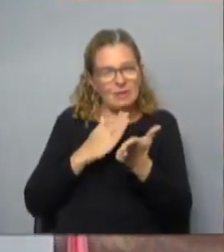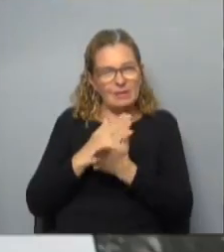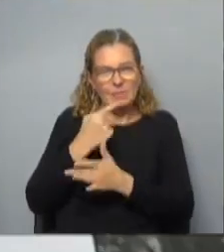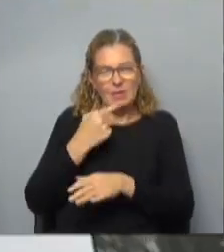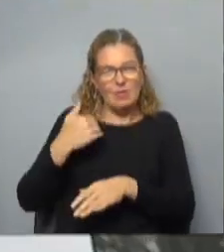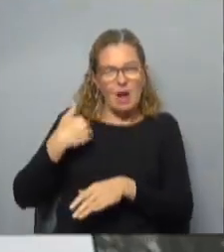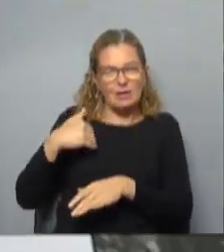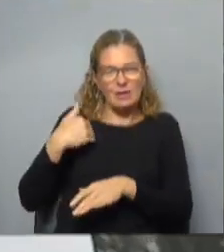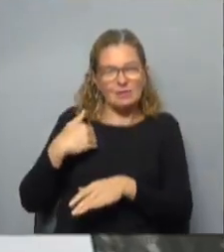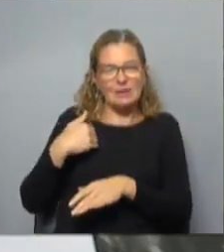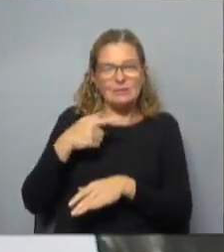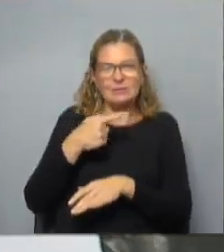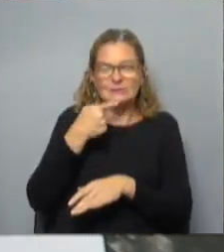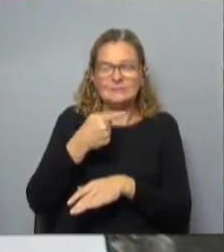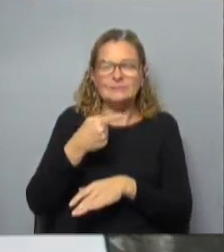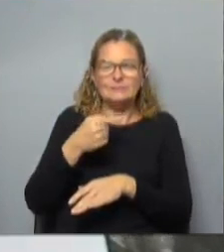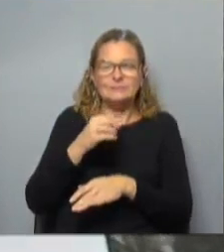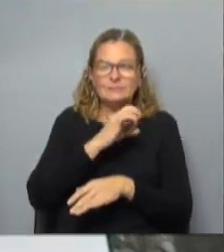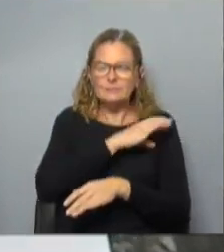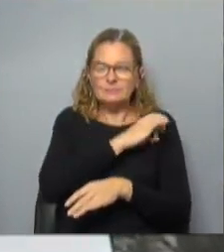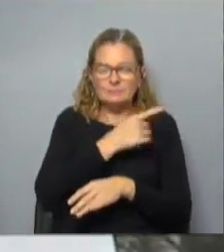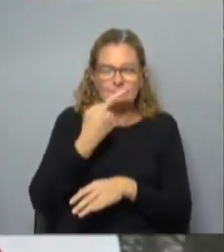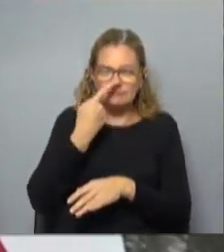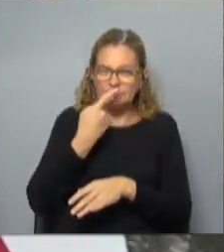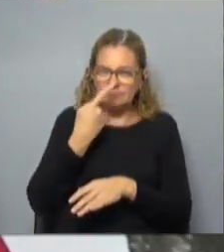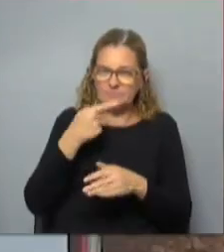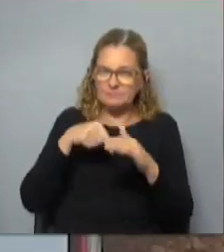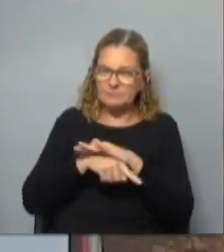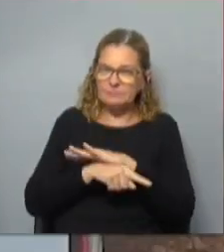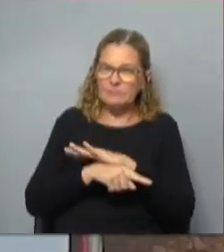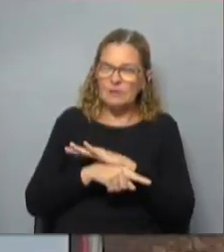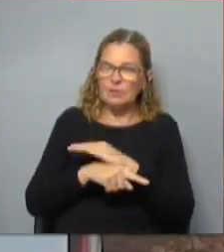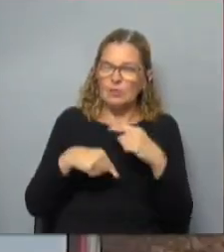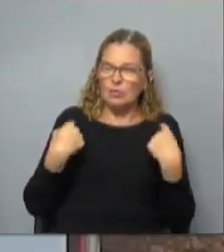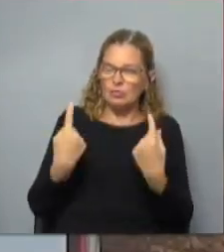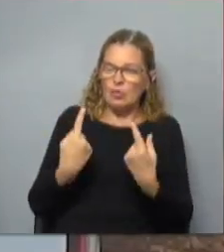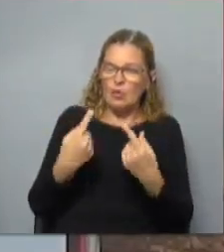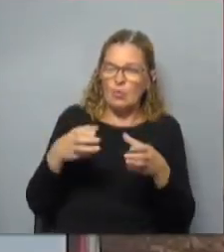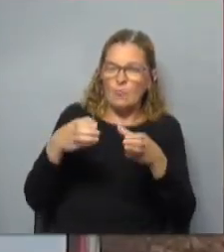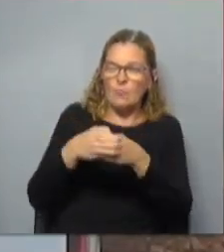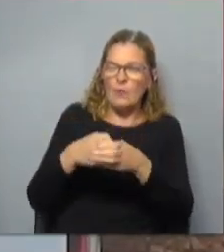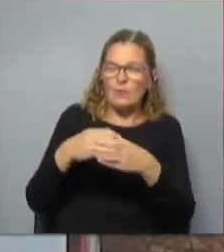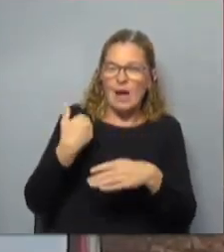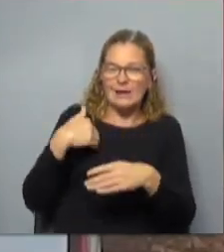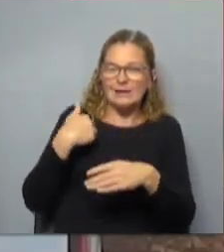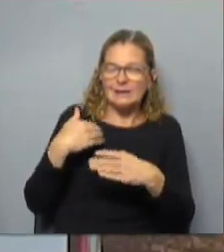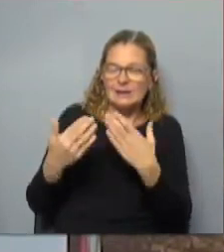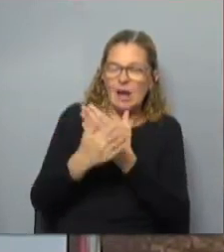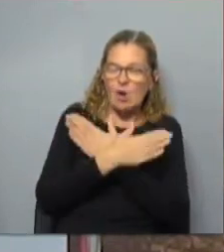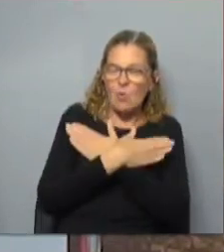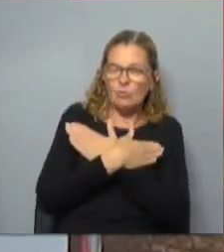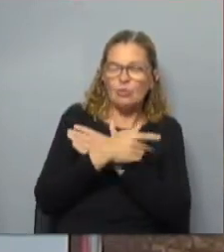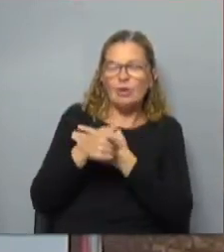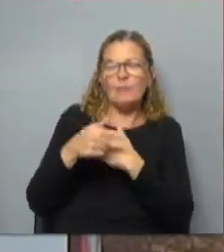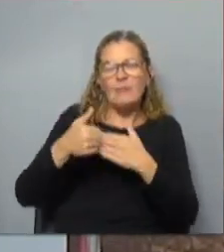mientras que boris subrayó en su discurso el interés de profundizar la relación con el pueblo hermano de argentina en una construcción que exhortó